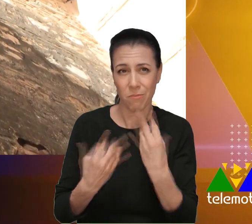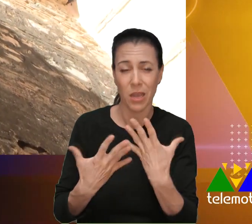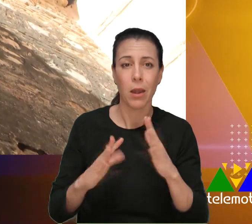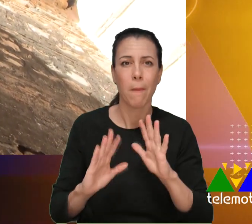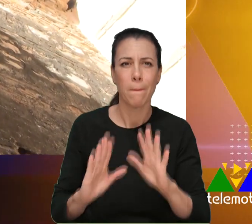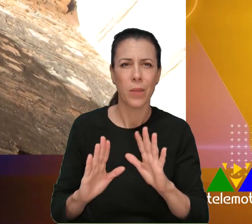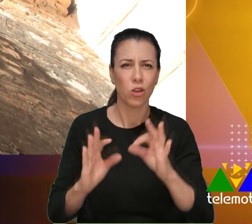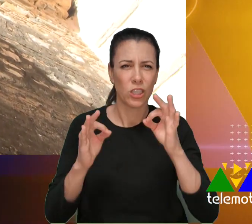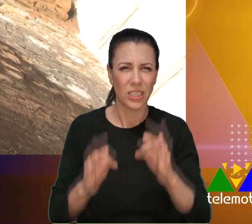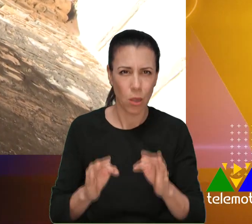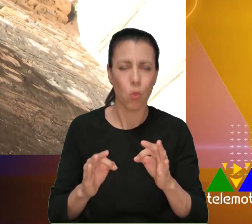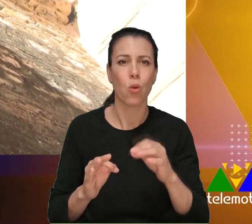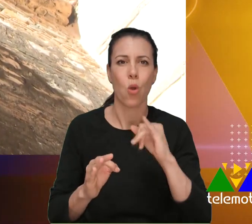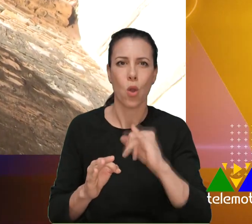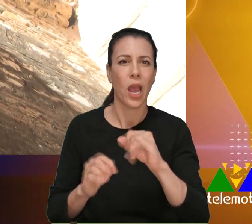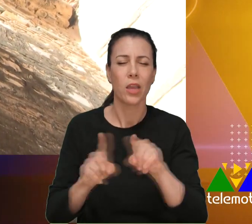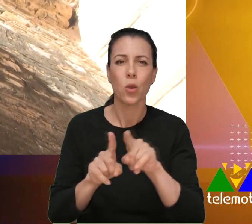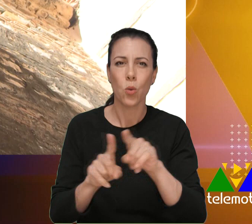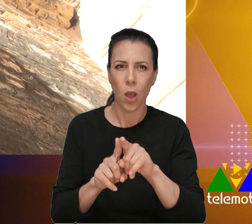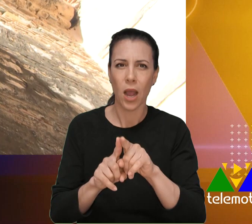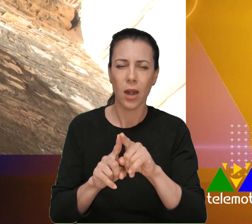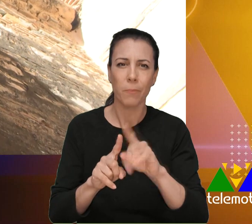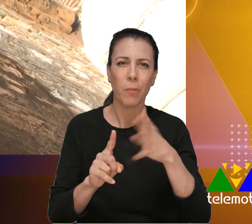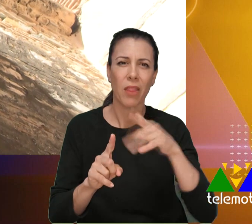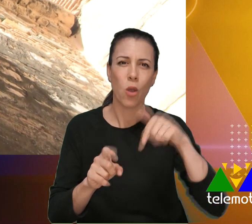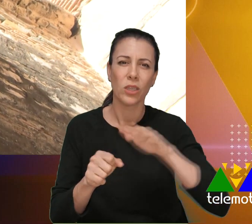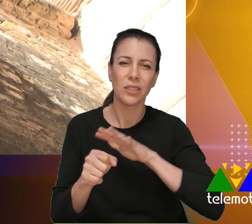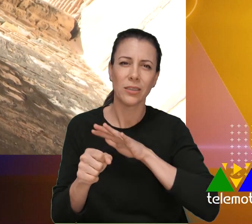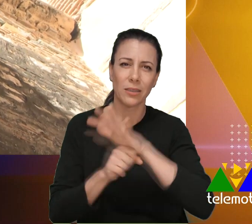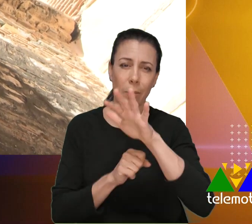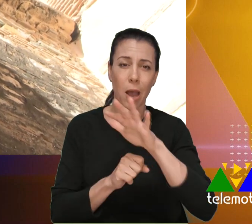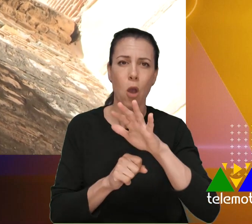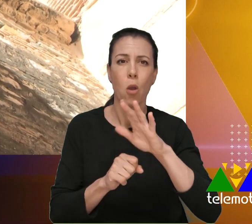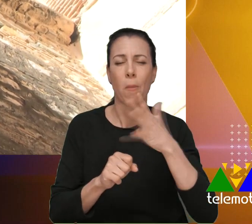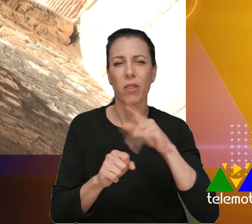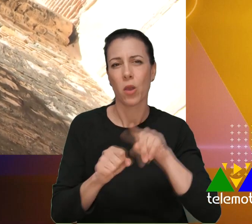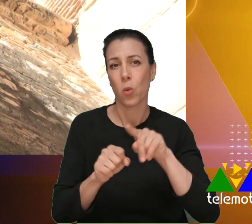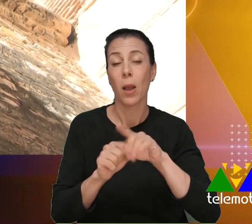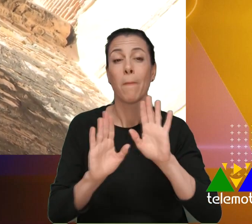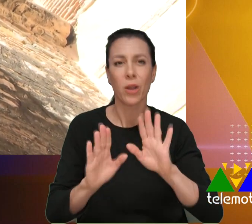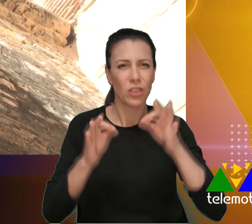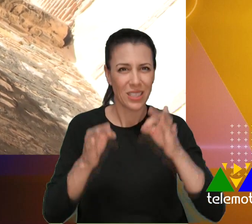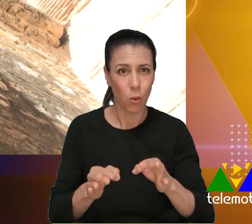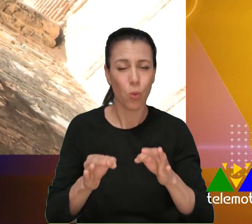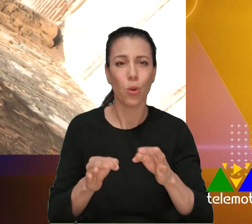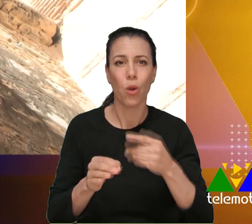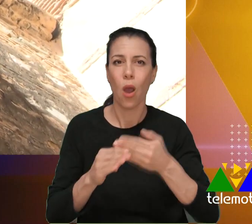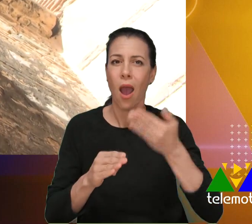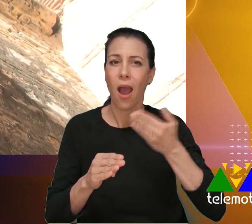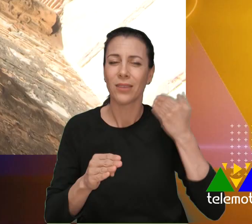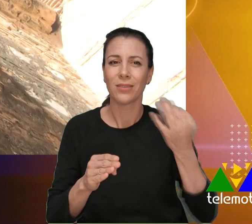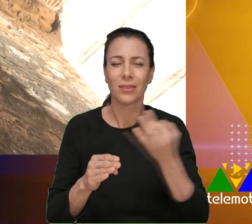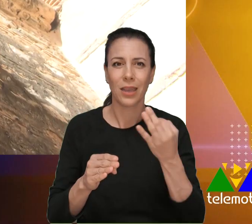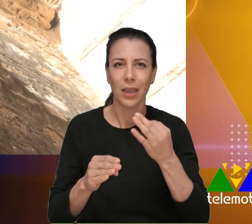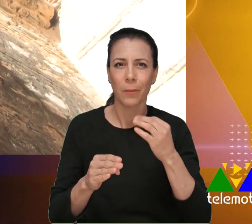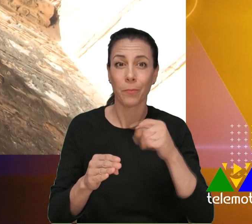alguna tronera por aquí. No se ve hoy porque está tapado, seguramente está rellenado, pero debió tener alguna tronera